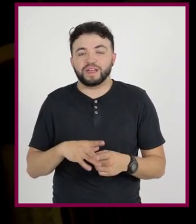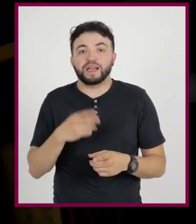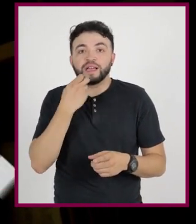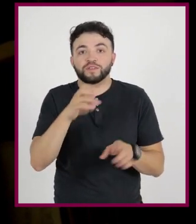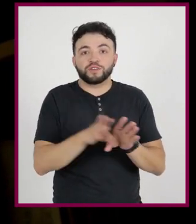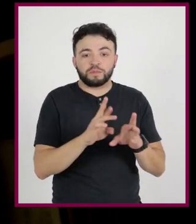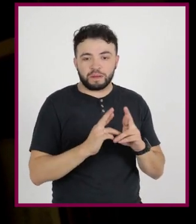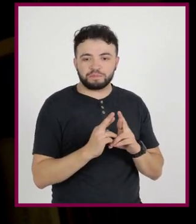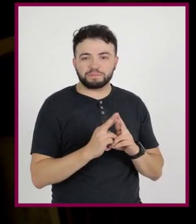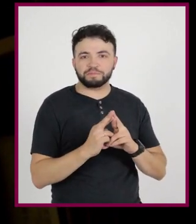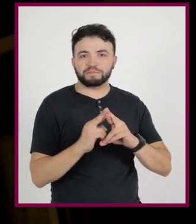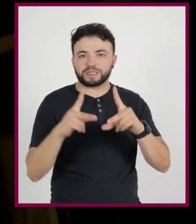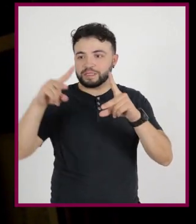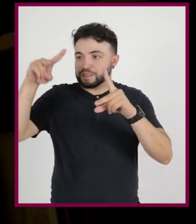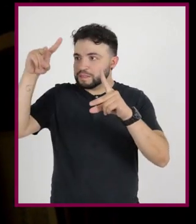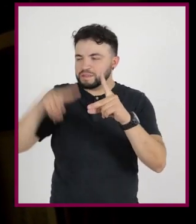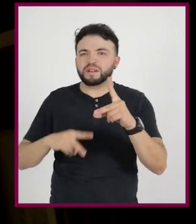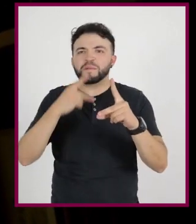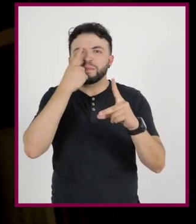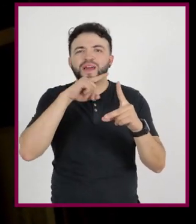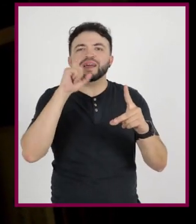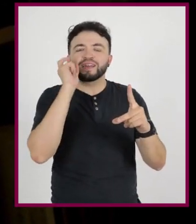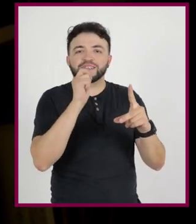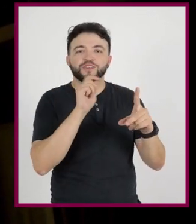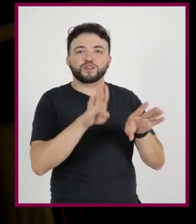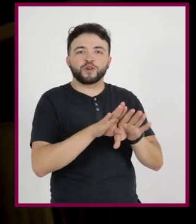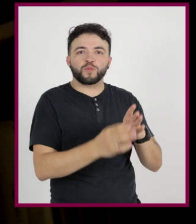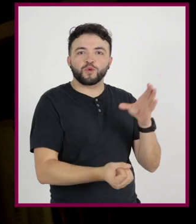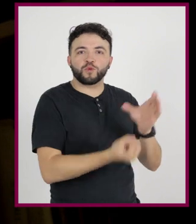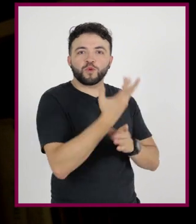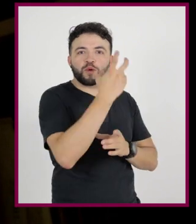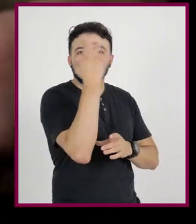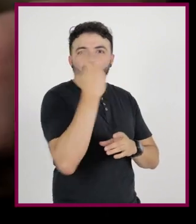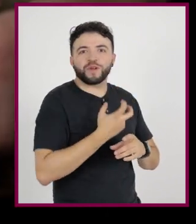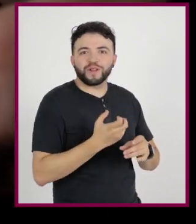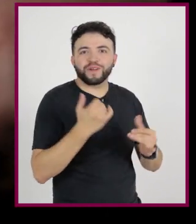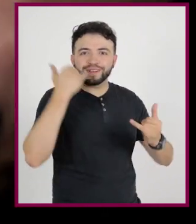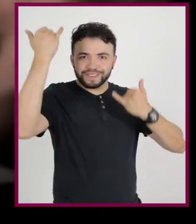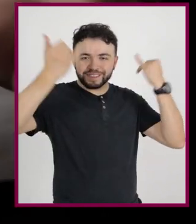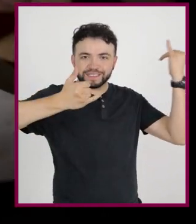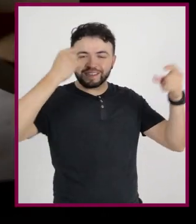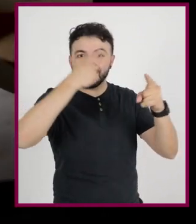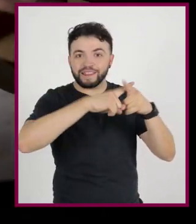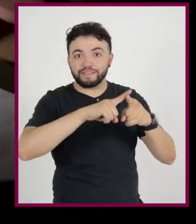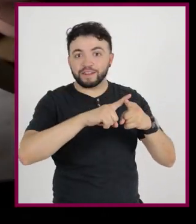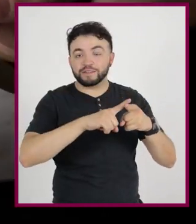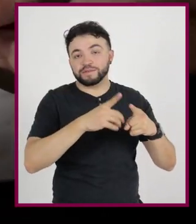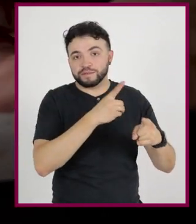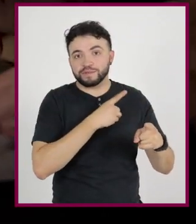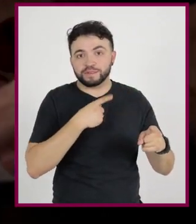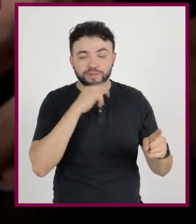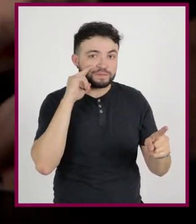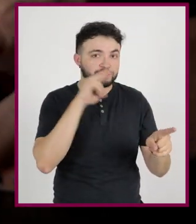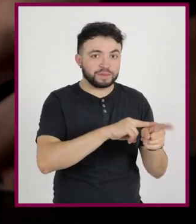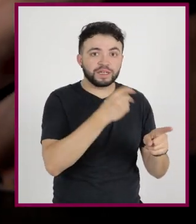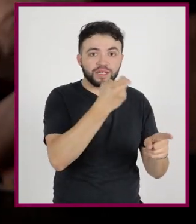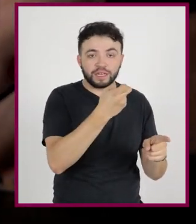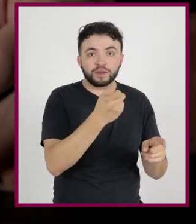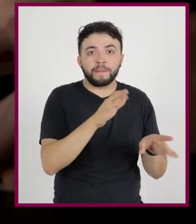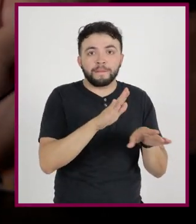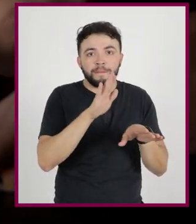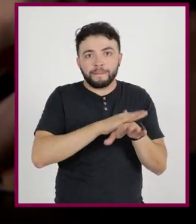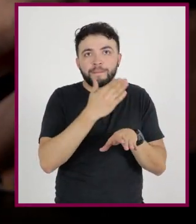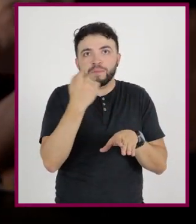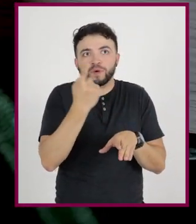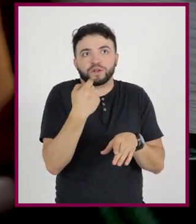para crear una nueva con un lenguaje nuevo y propio. Hay que tener en cuenta ello al momento de realizar un análisis de